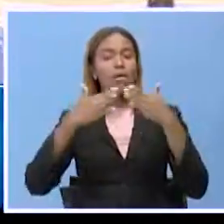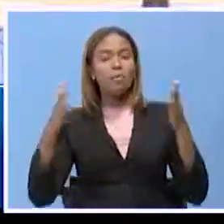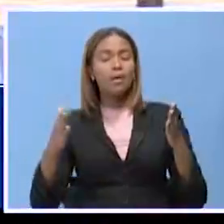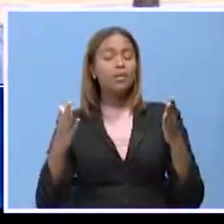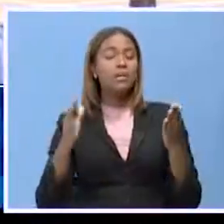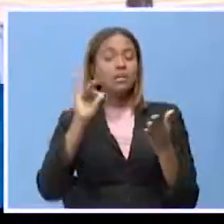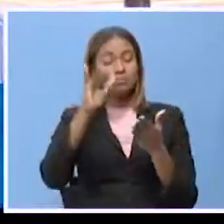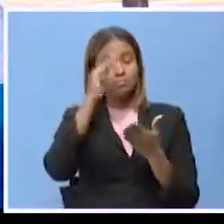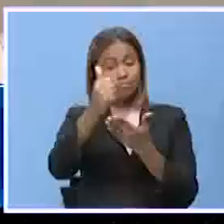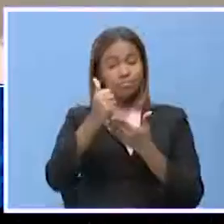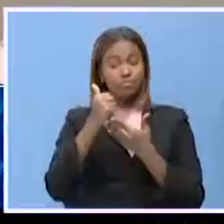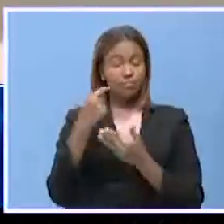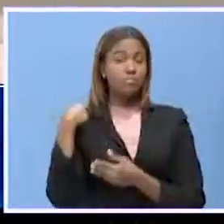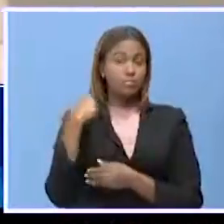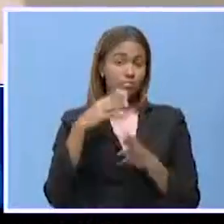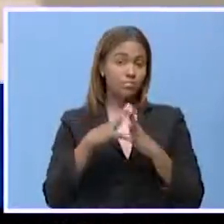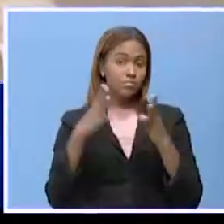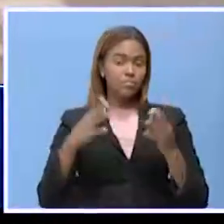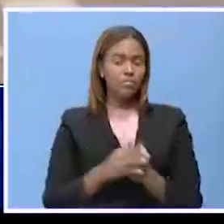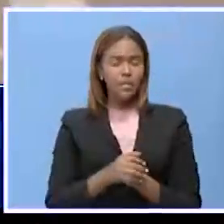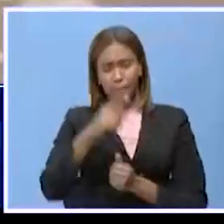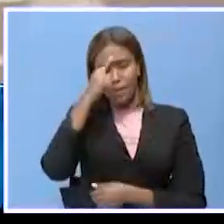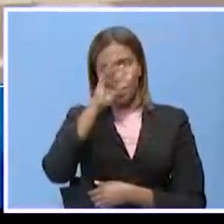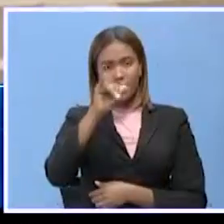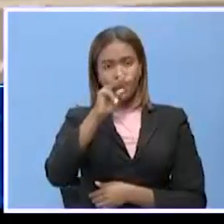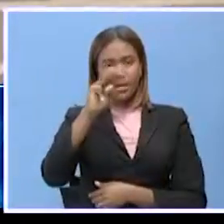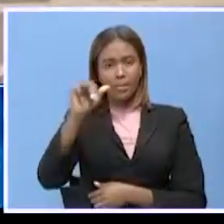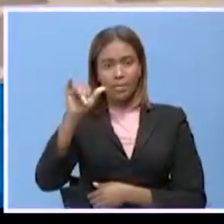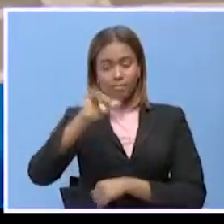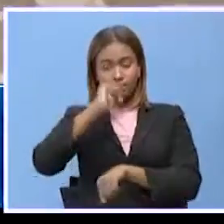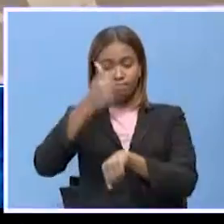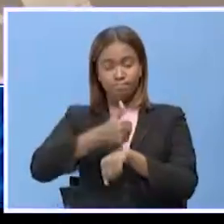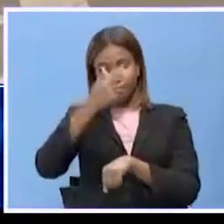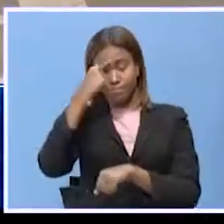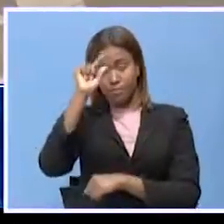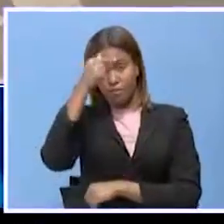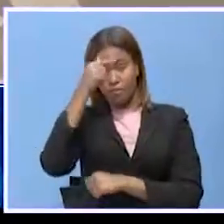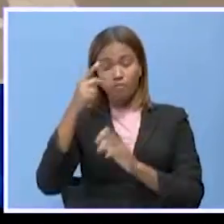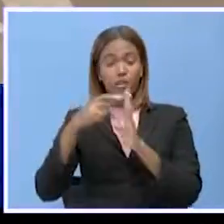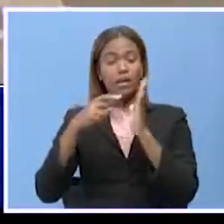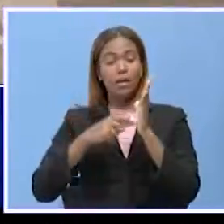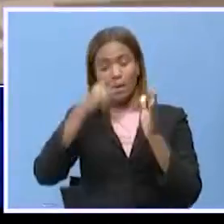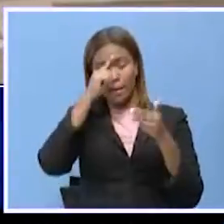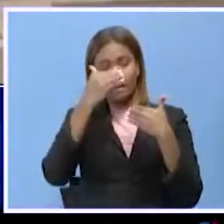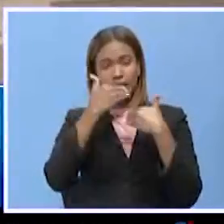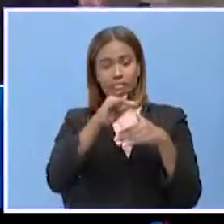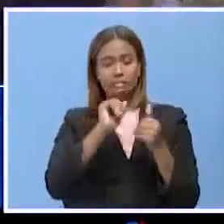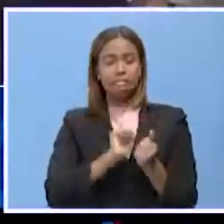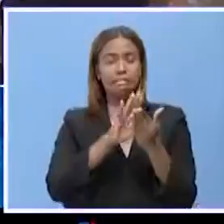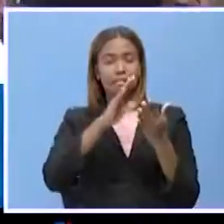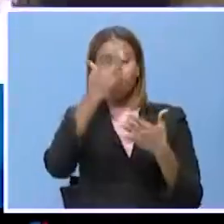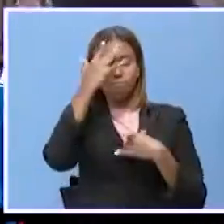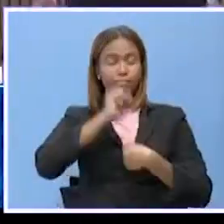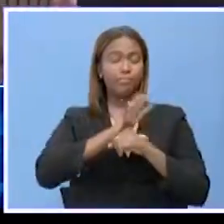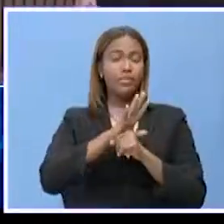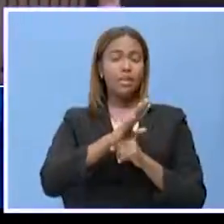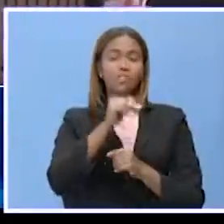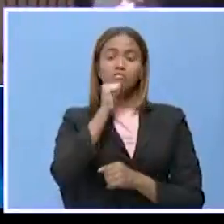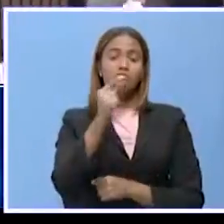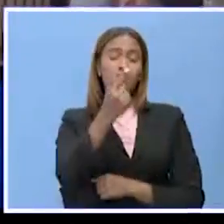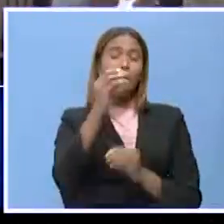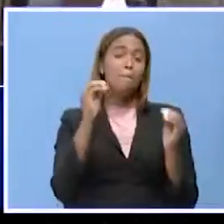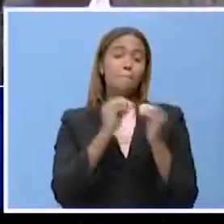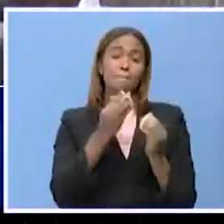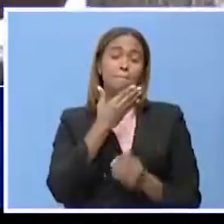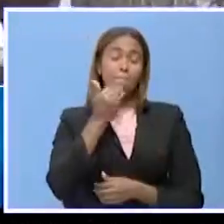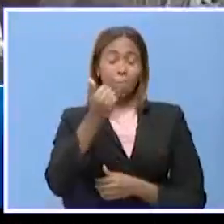nos ayuda mucho. Para Jimmy Rodríguez, las medidas establecidas por el gobierno para enfrentar la pandemia del coronavirus no son las más